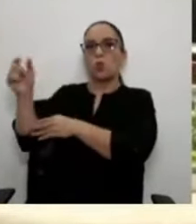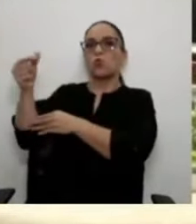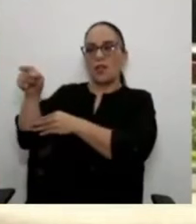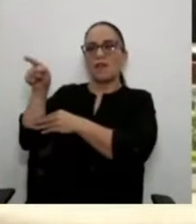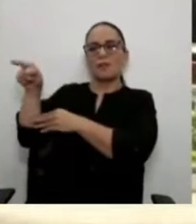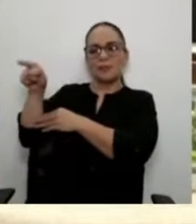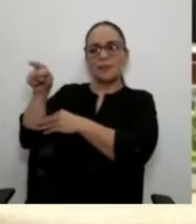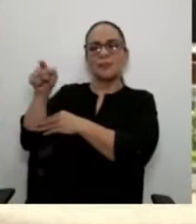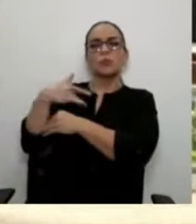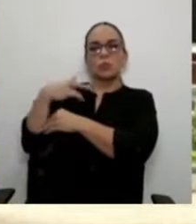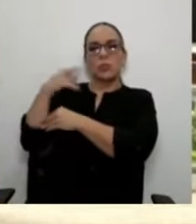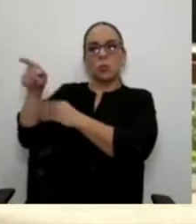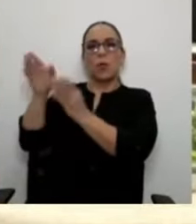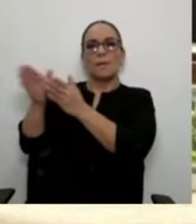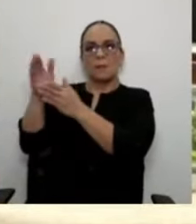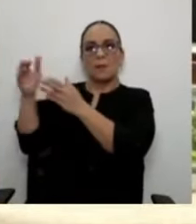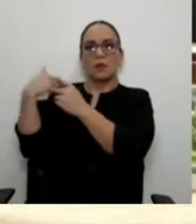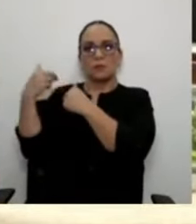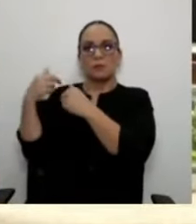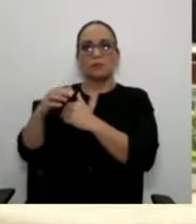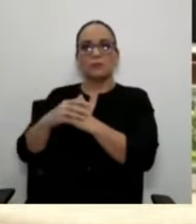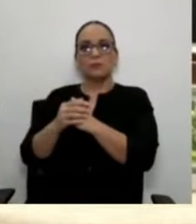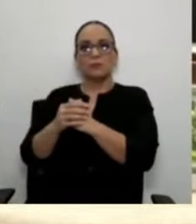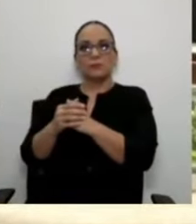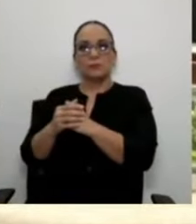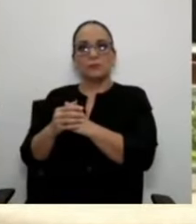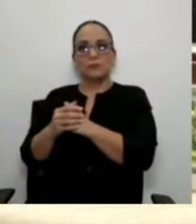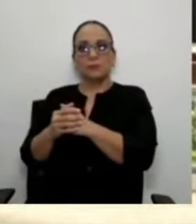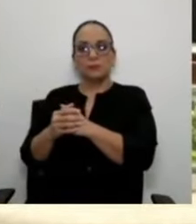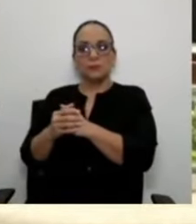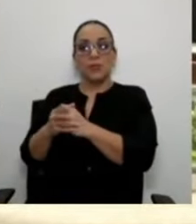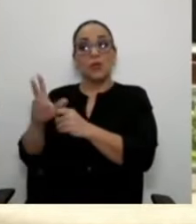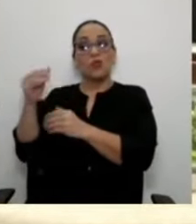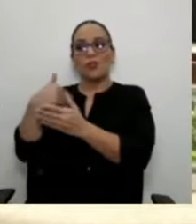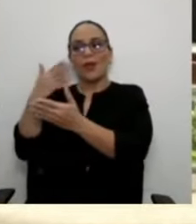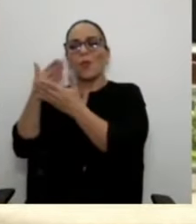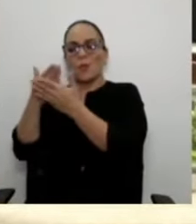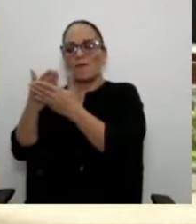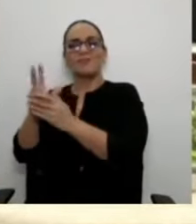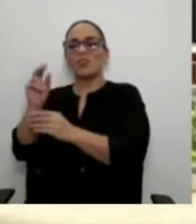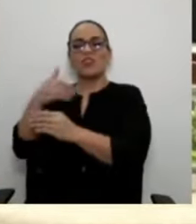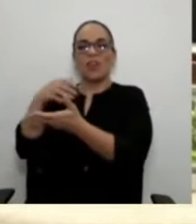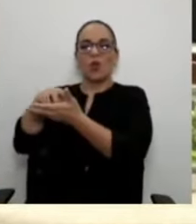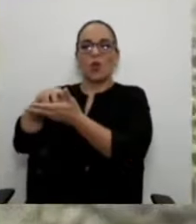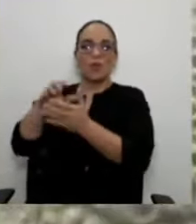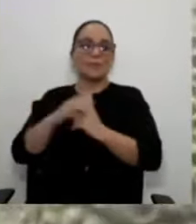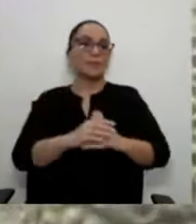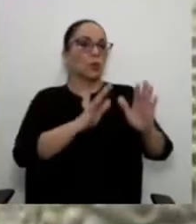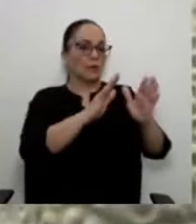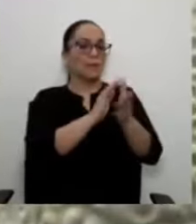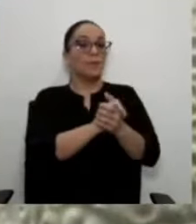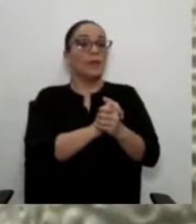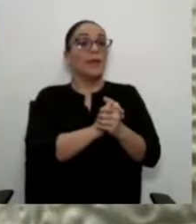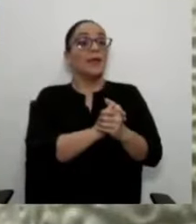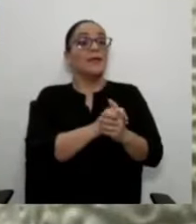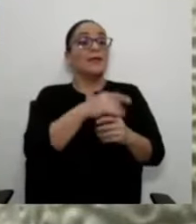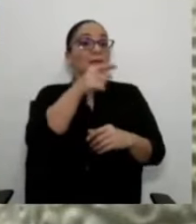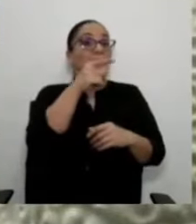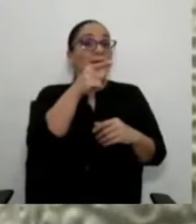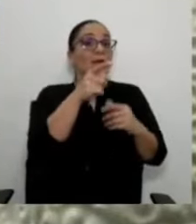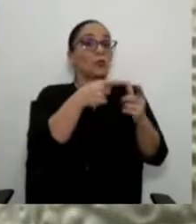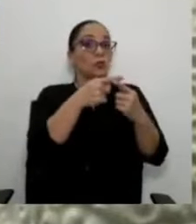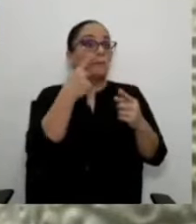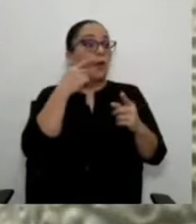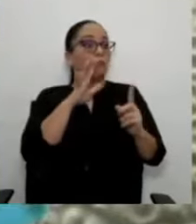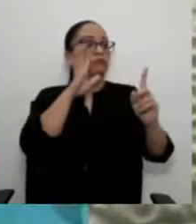sospecho. No tengo pruebas, pero no tengo la menor duda tampoco. Adelante. Alguien dejó entrar a todos esos estudiantes y nos dijeron